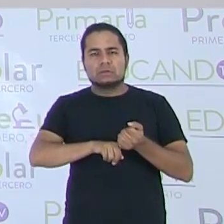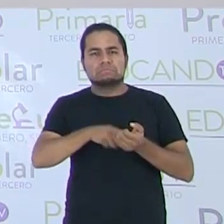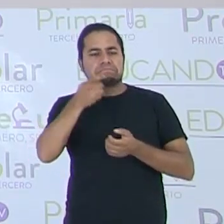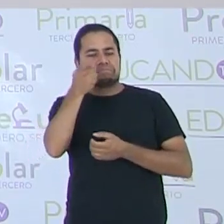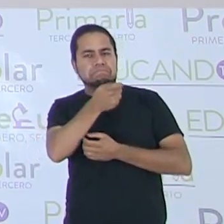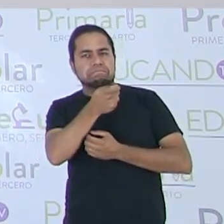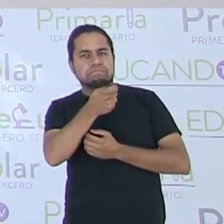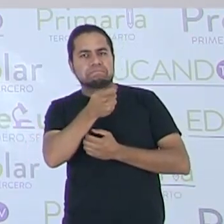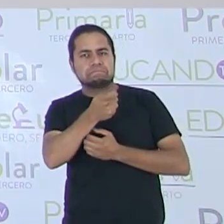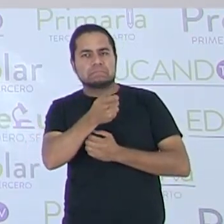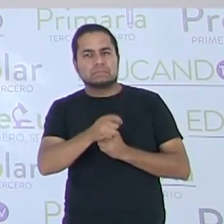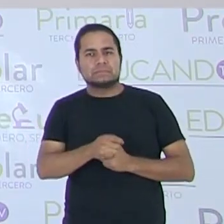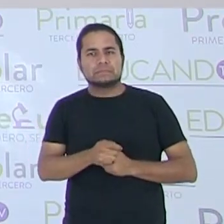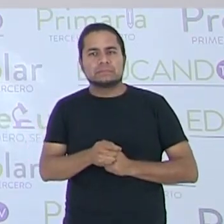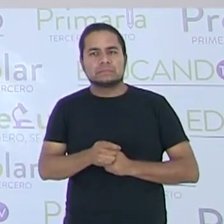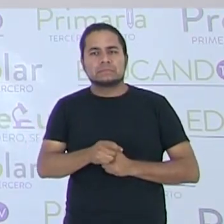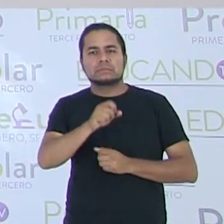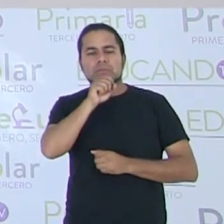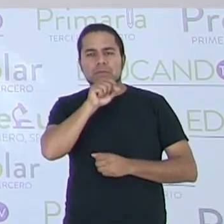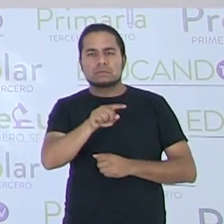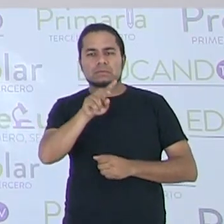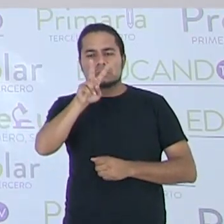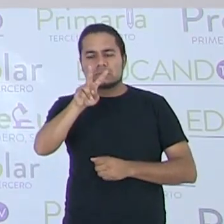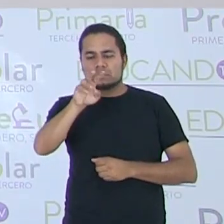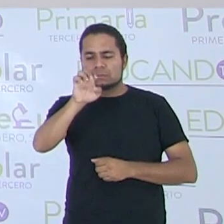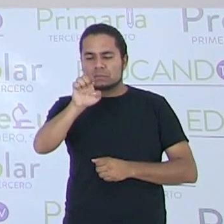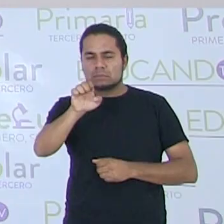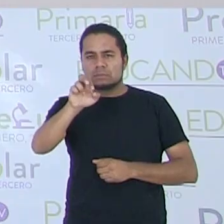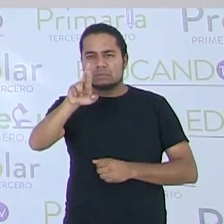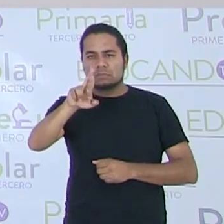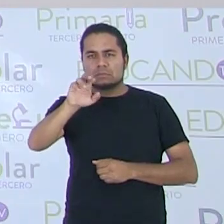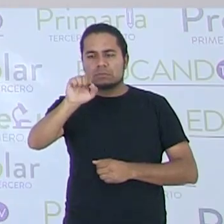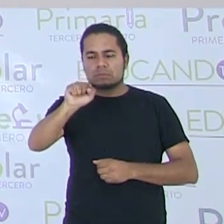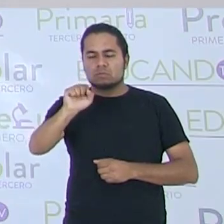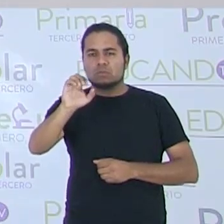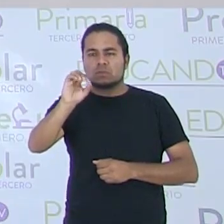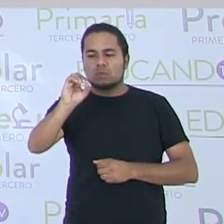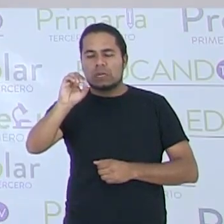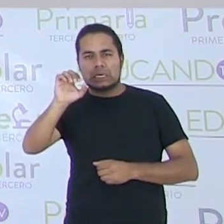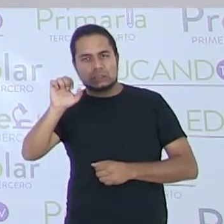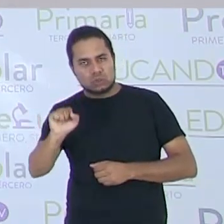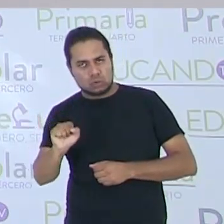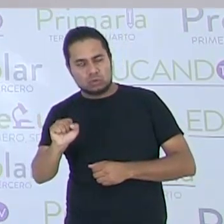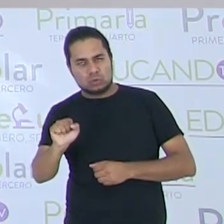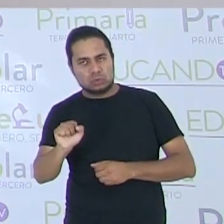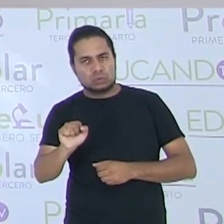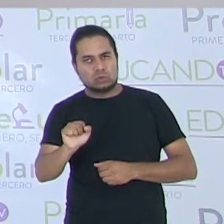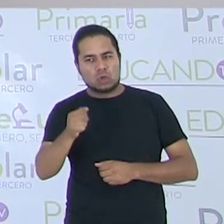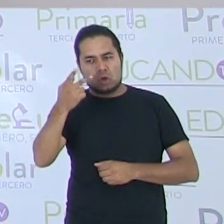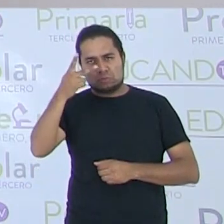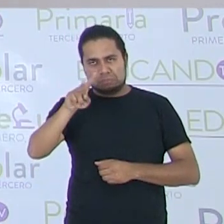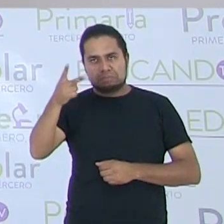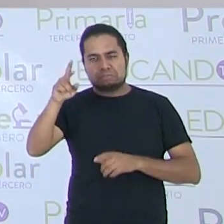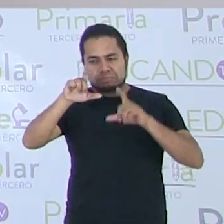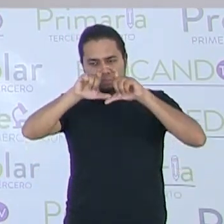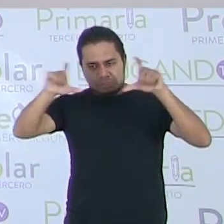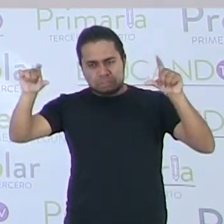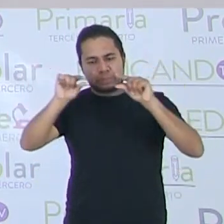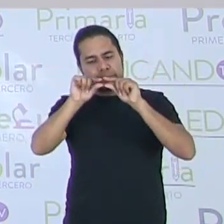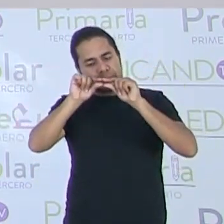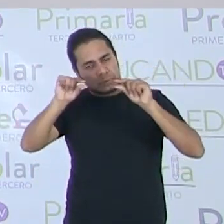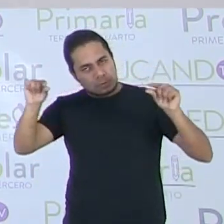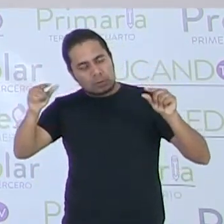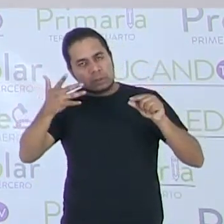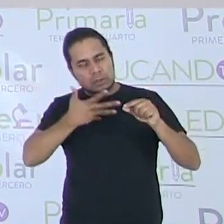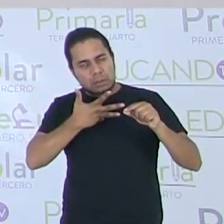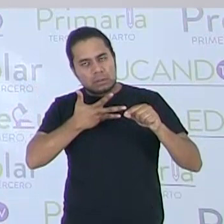Son los versos. Son las estrofas y son los versos. Vamos a